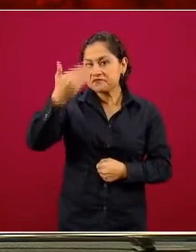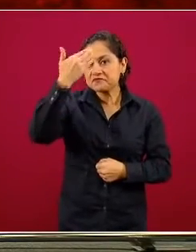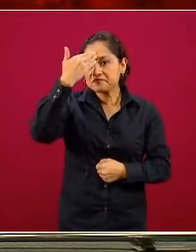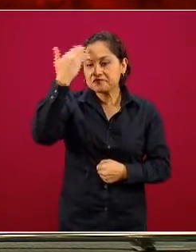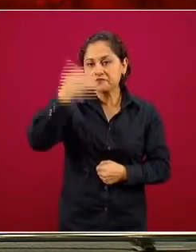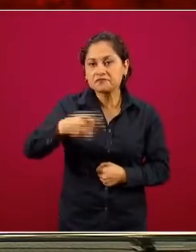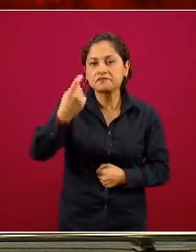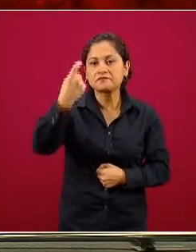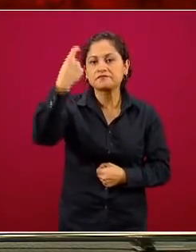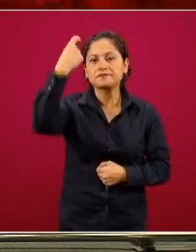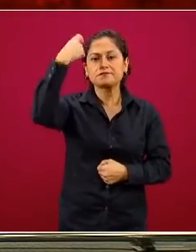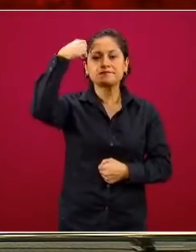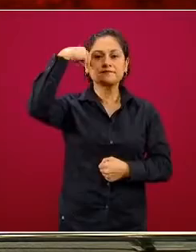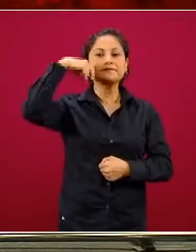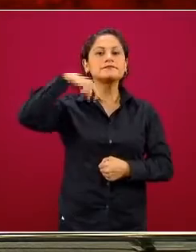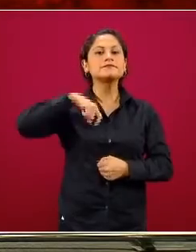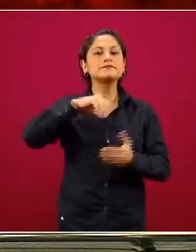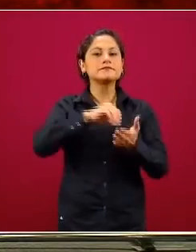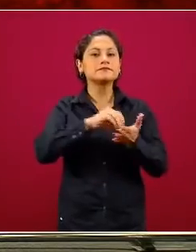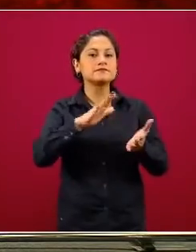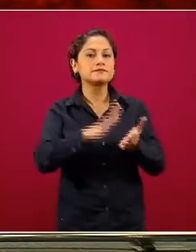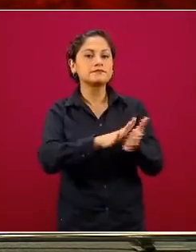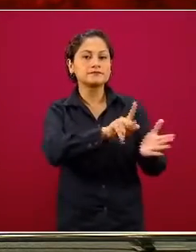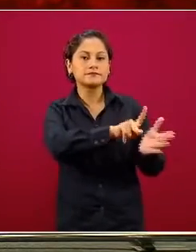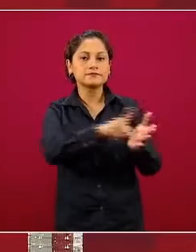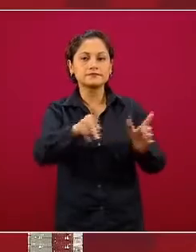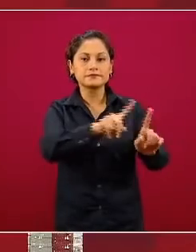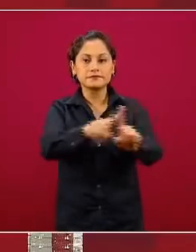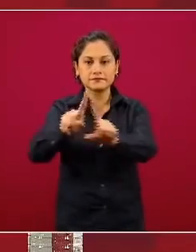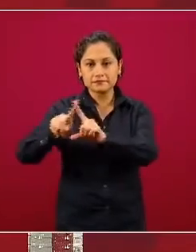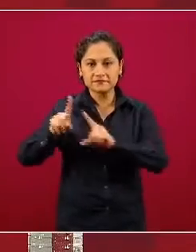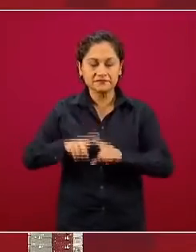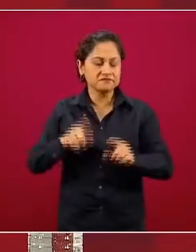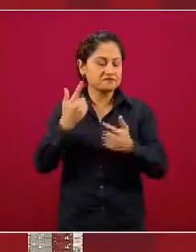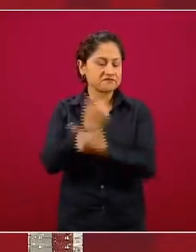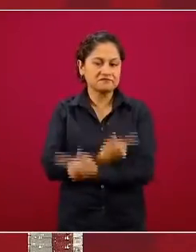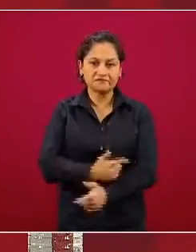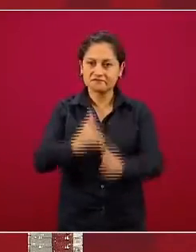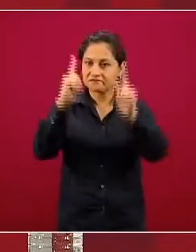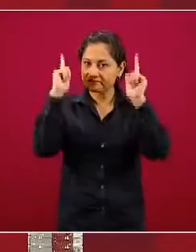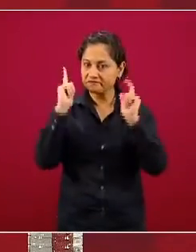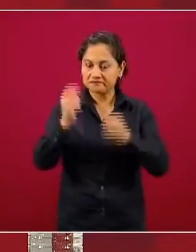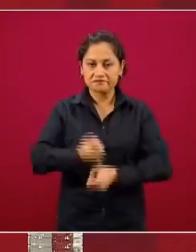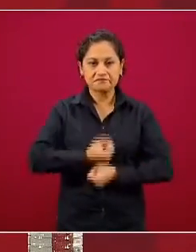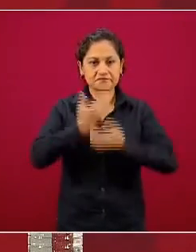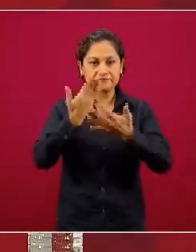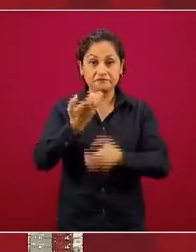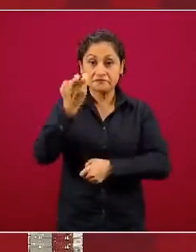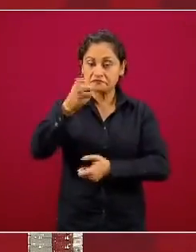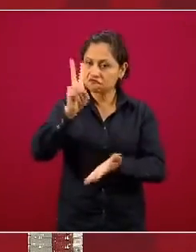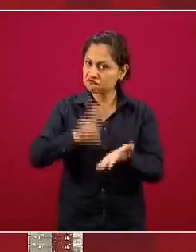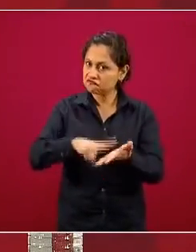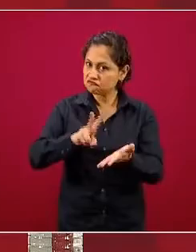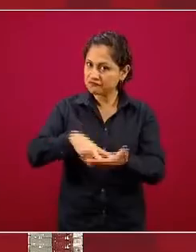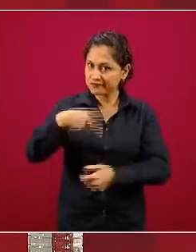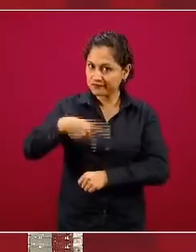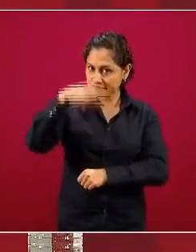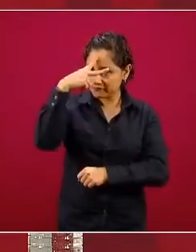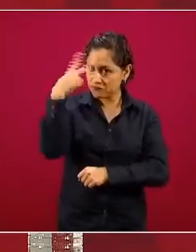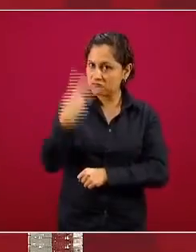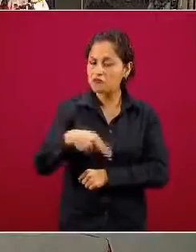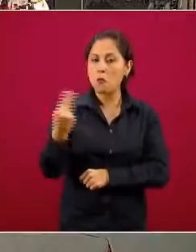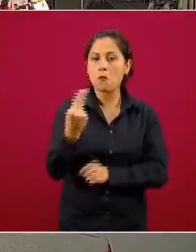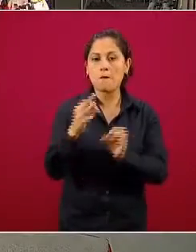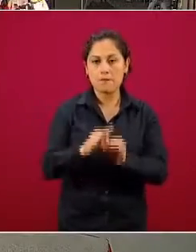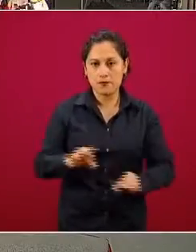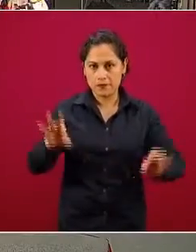que se escribe en los medios de comunicación. Bienvenida también la libertad de prensa, además, es fundamental en nuestro país. En